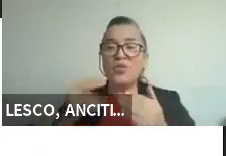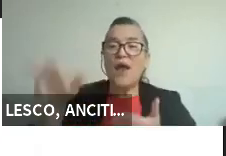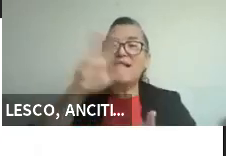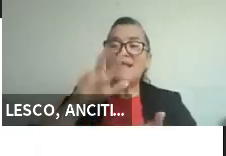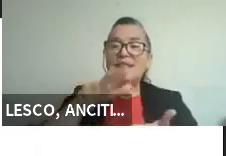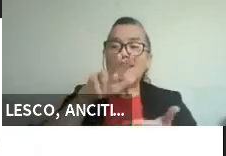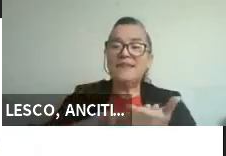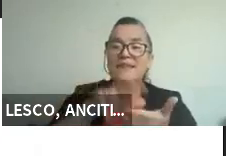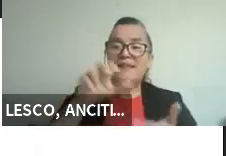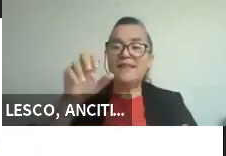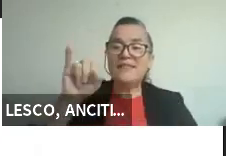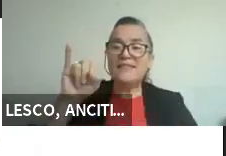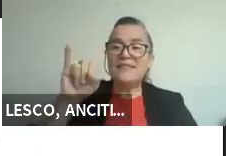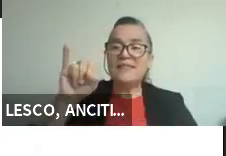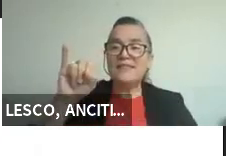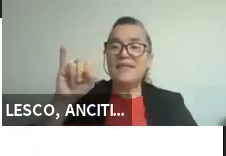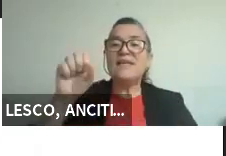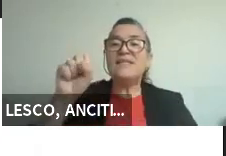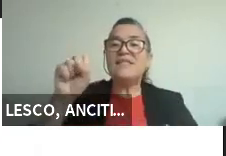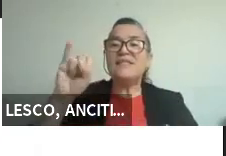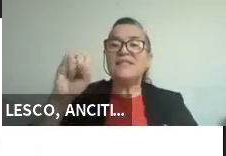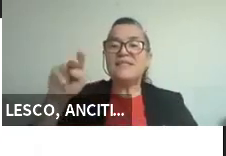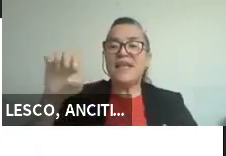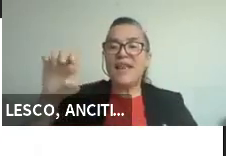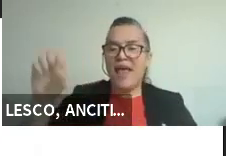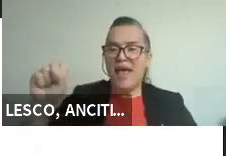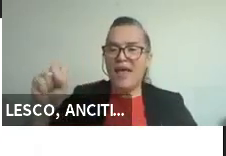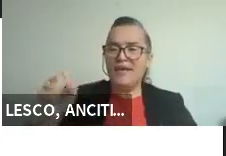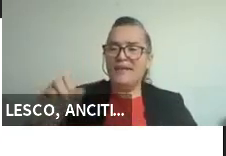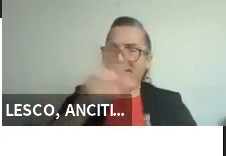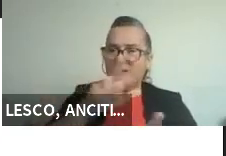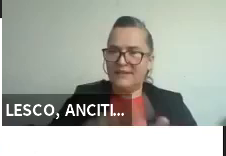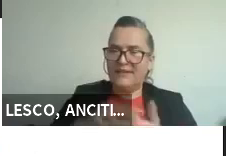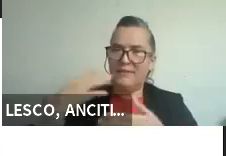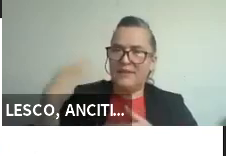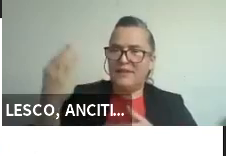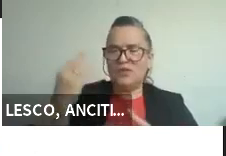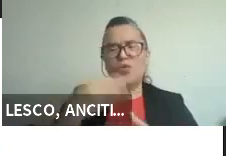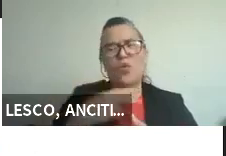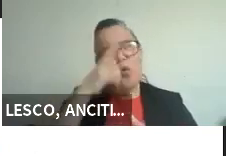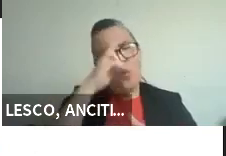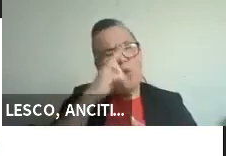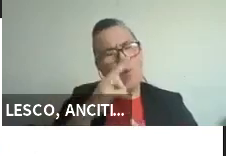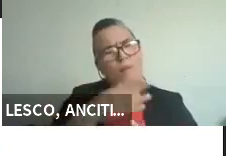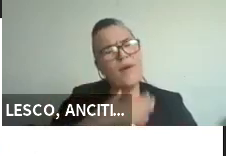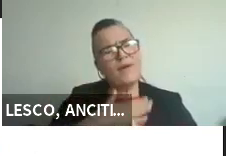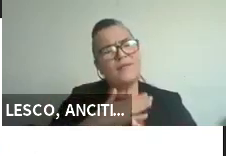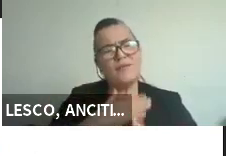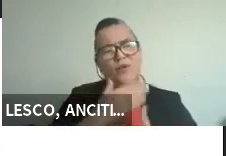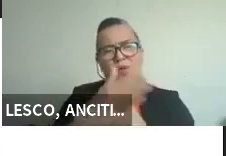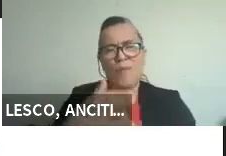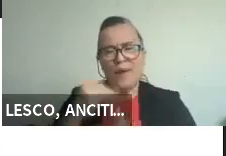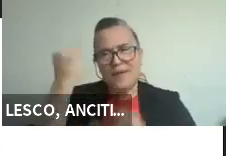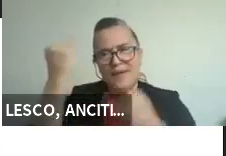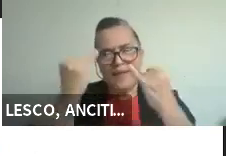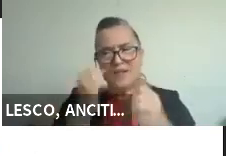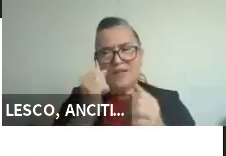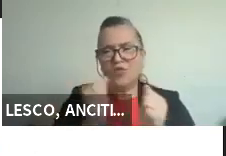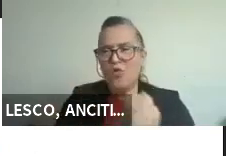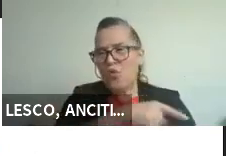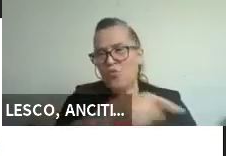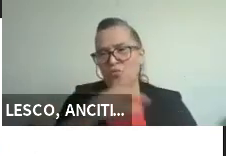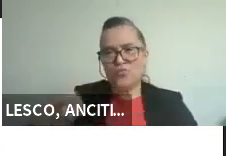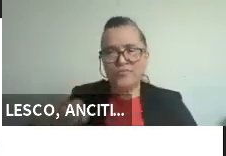la invitación ha sido un gran honor para mí tener la oportunidad de compartir estas ideas como con todas y todos ustedes obviamente